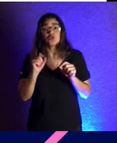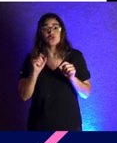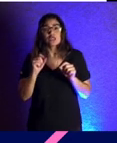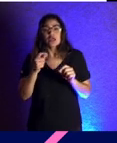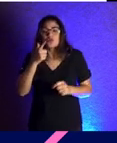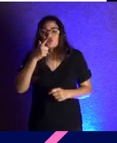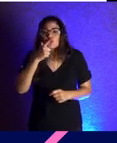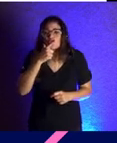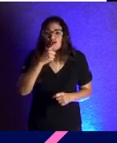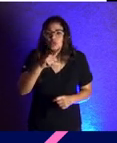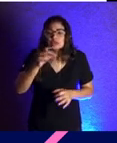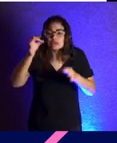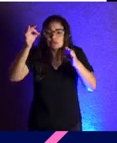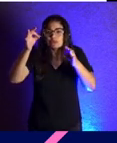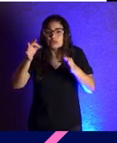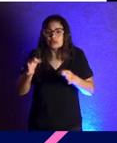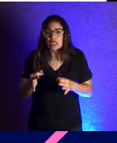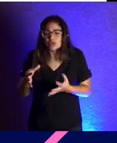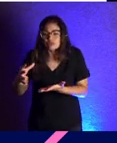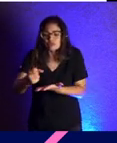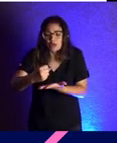ocupación de internet para detectar el